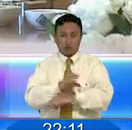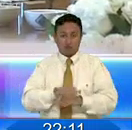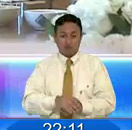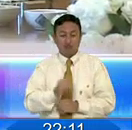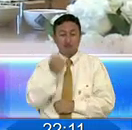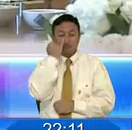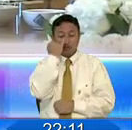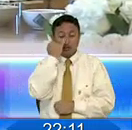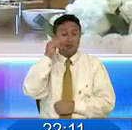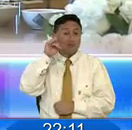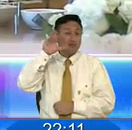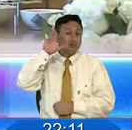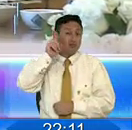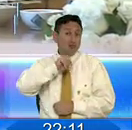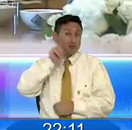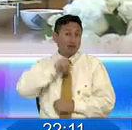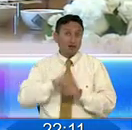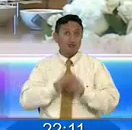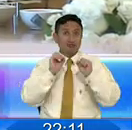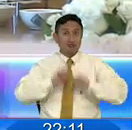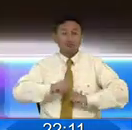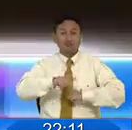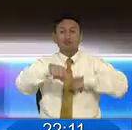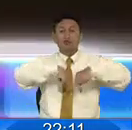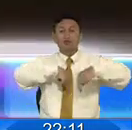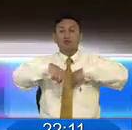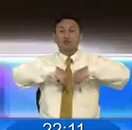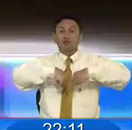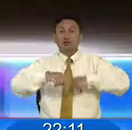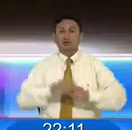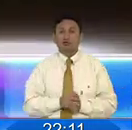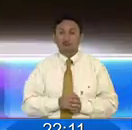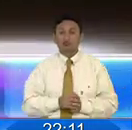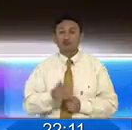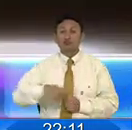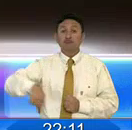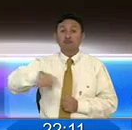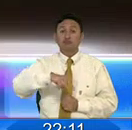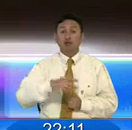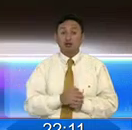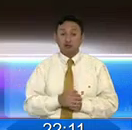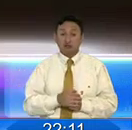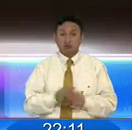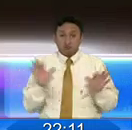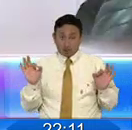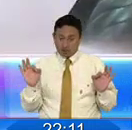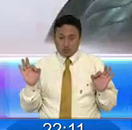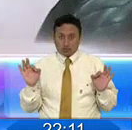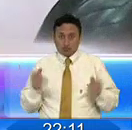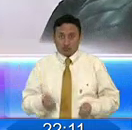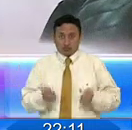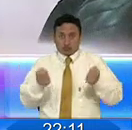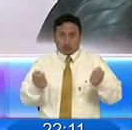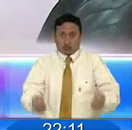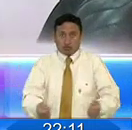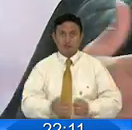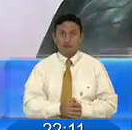y Negras y del Transporte Intra e Interprovincial, quienes no llegaron con las manos vacías. Que